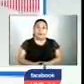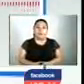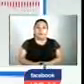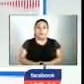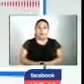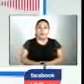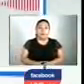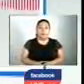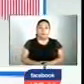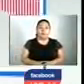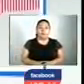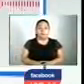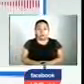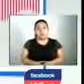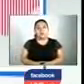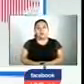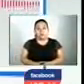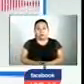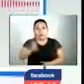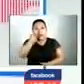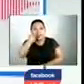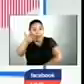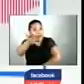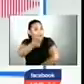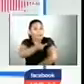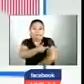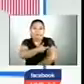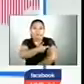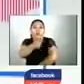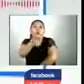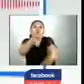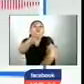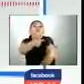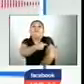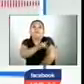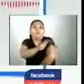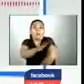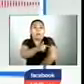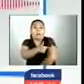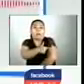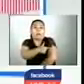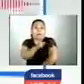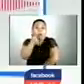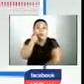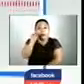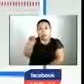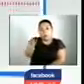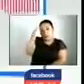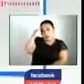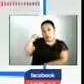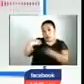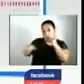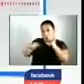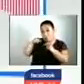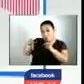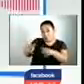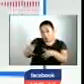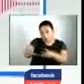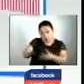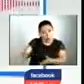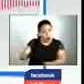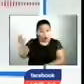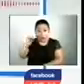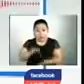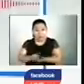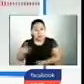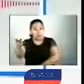como sí, al parecer, dice ella, si usted quiere, lo volvemos a